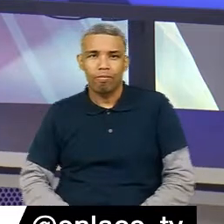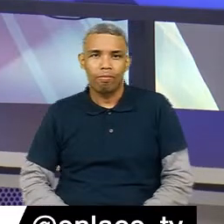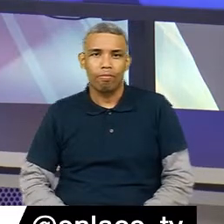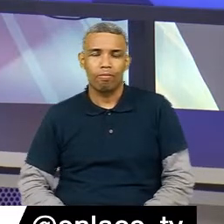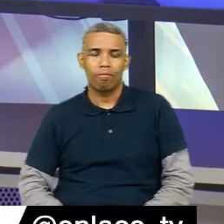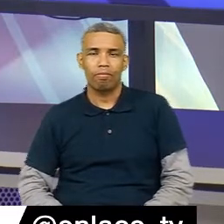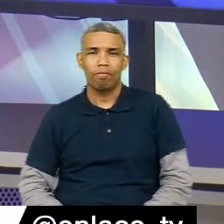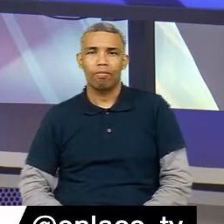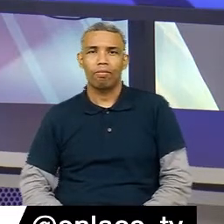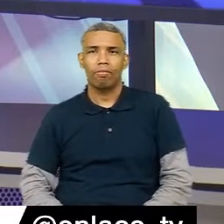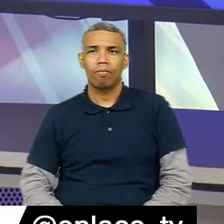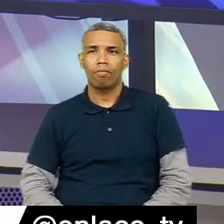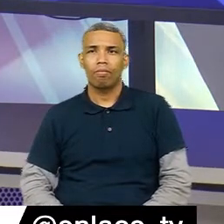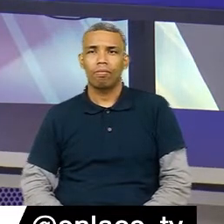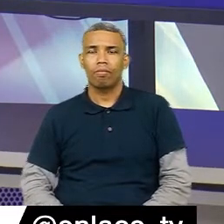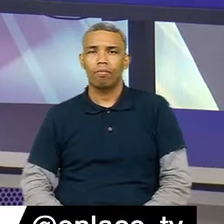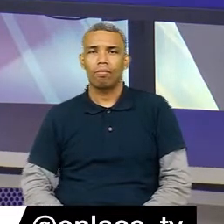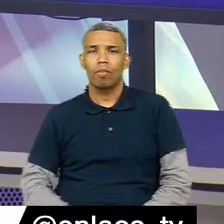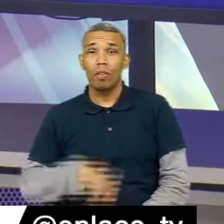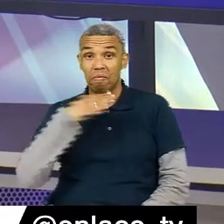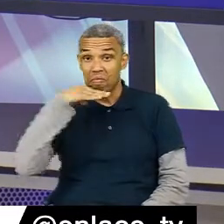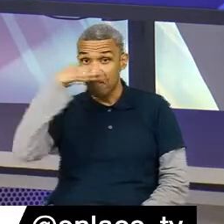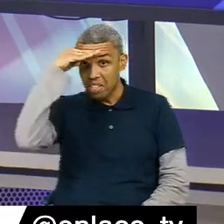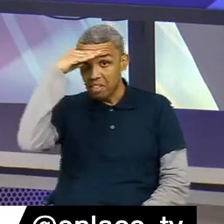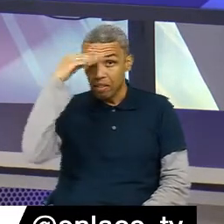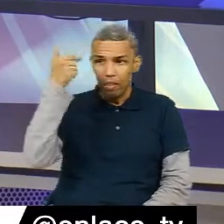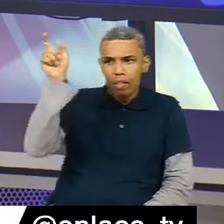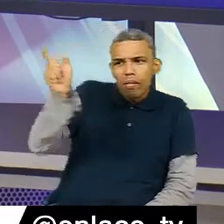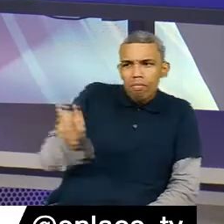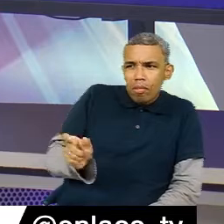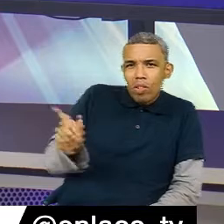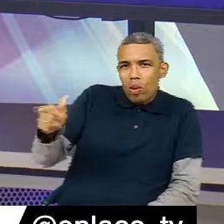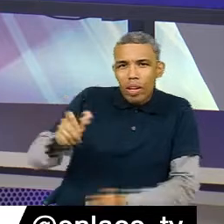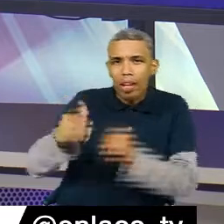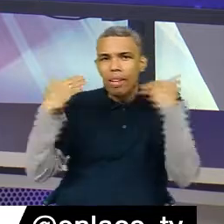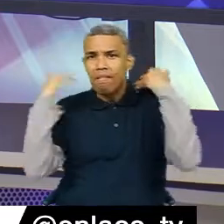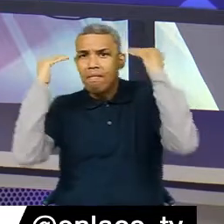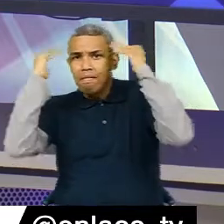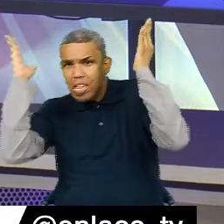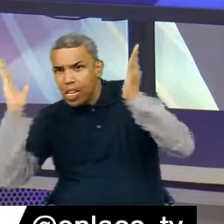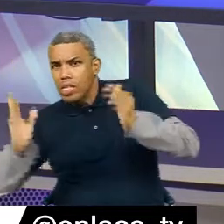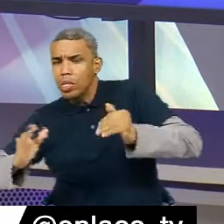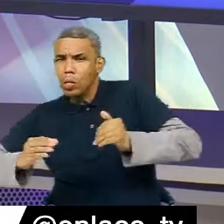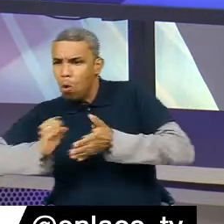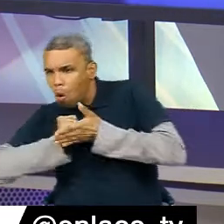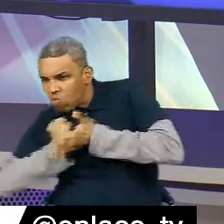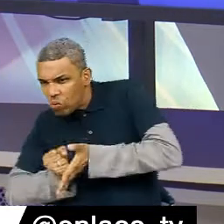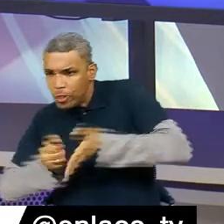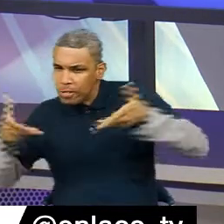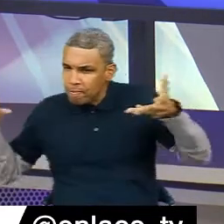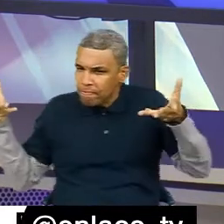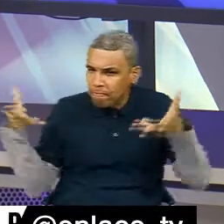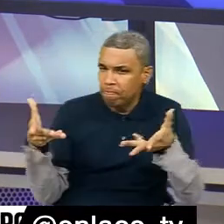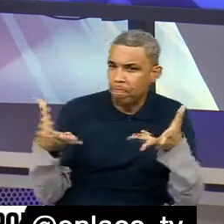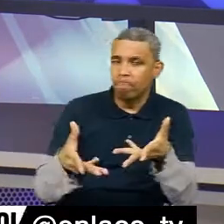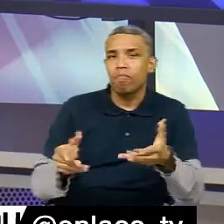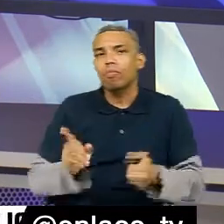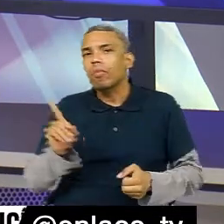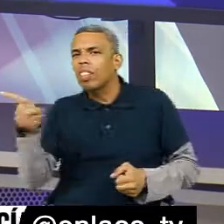El preparador físico del Deportivo Independiente Medellín habló para Enlace Noticias sobre lo que será su encuentro de hoy como visitante en el Daniel Villa